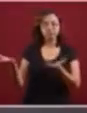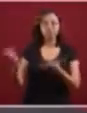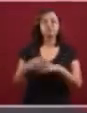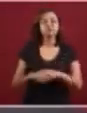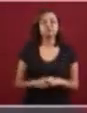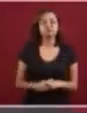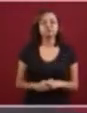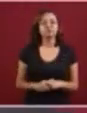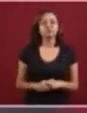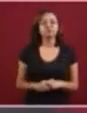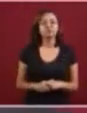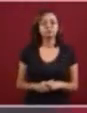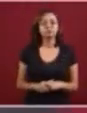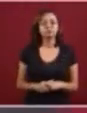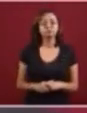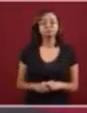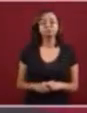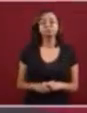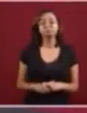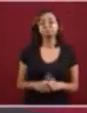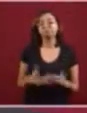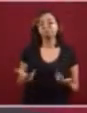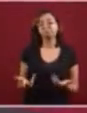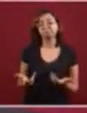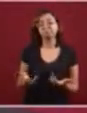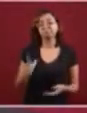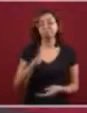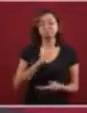se dé opciones